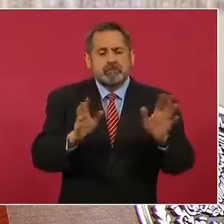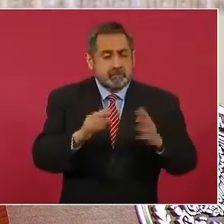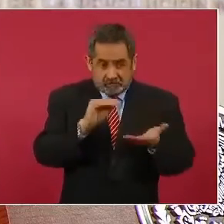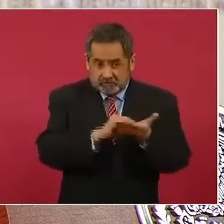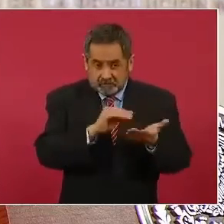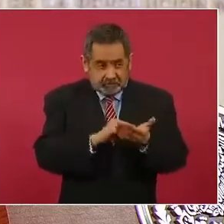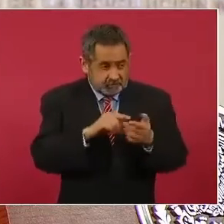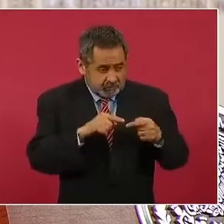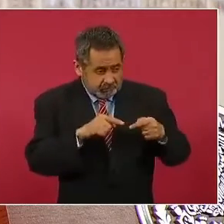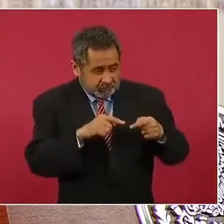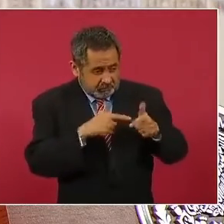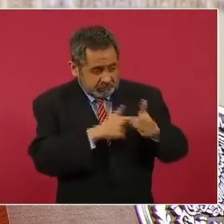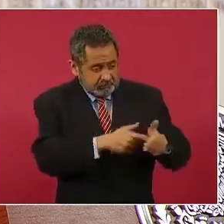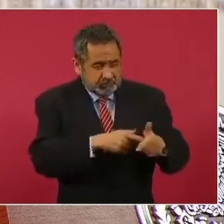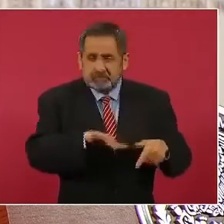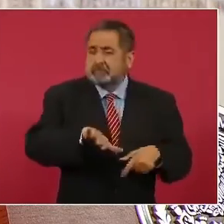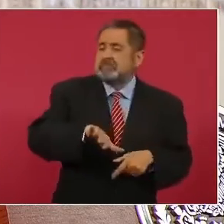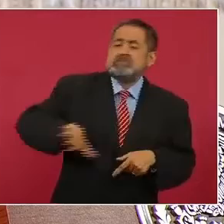haciendo a un lado